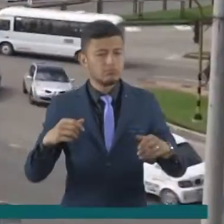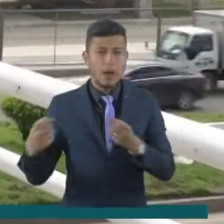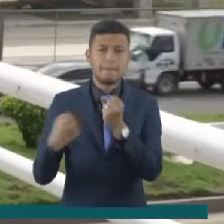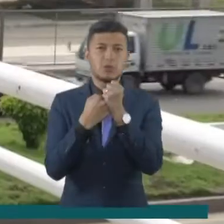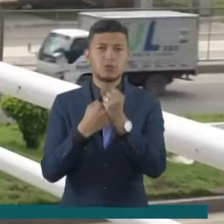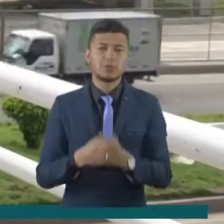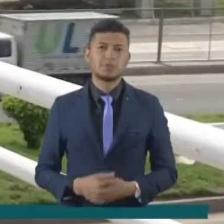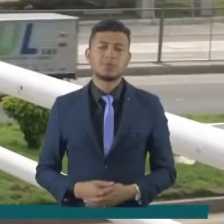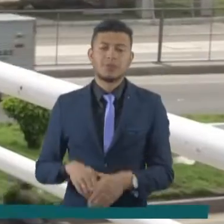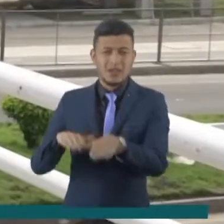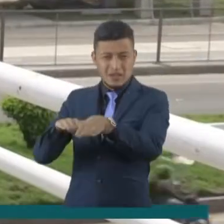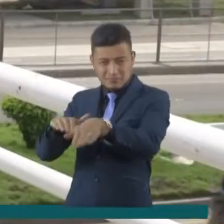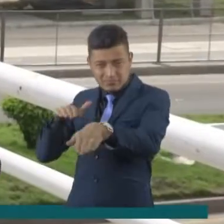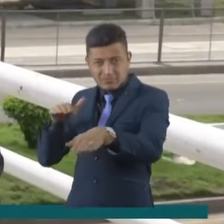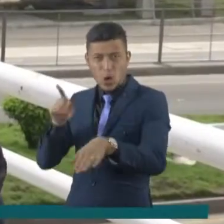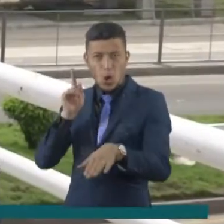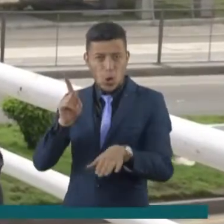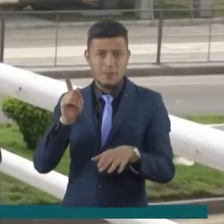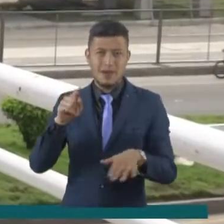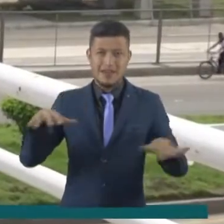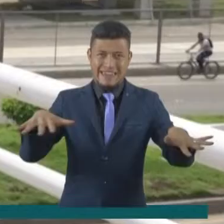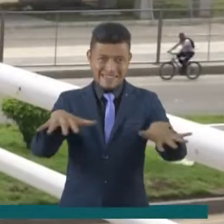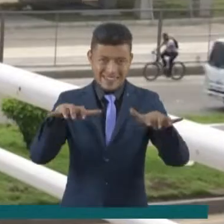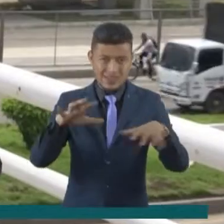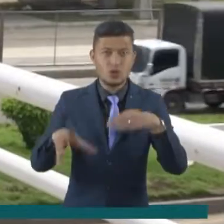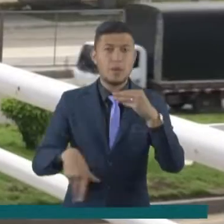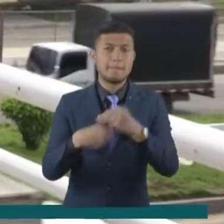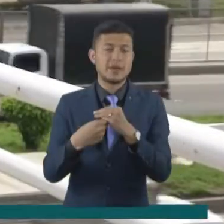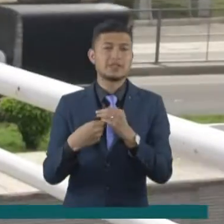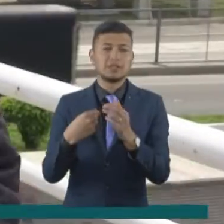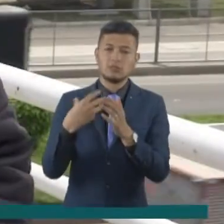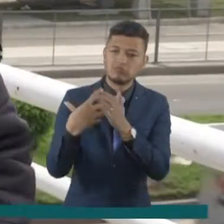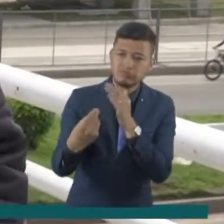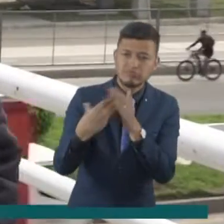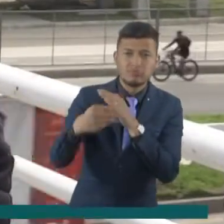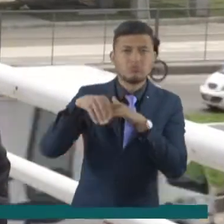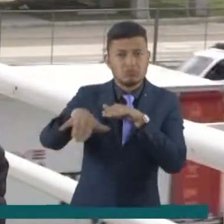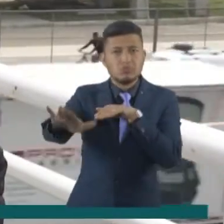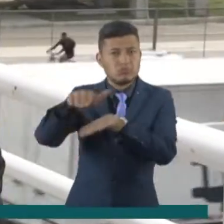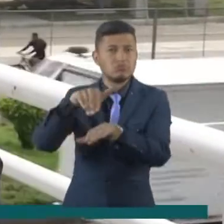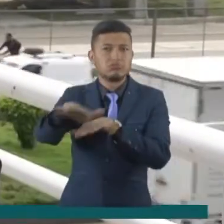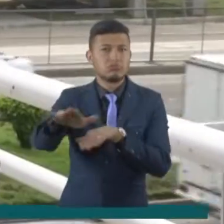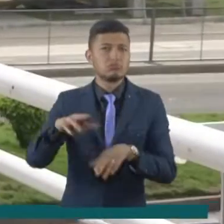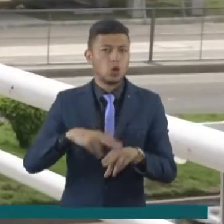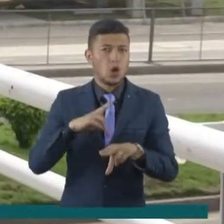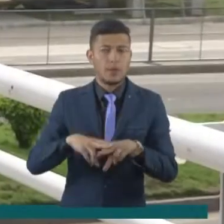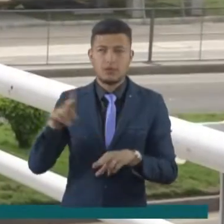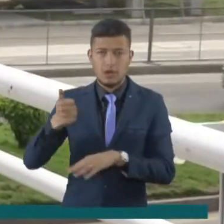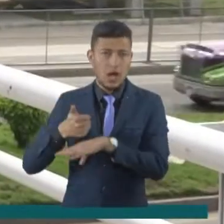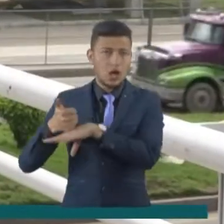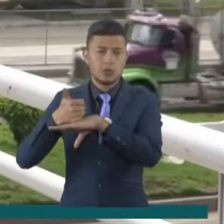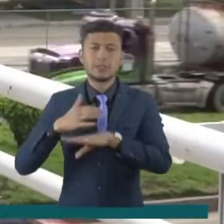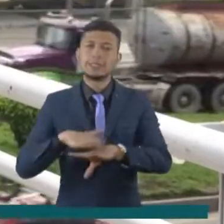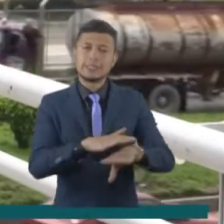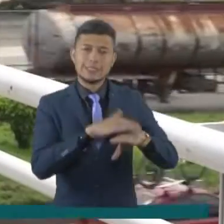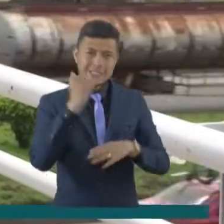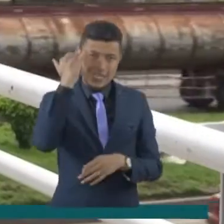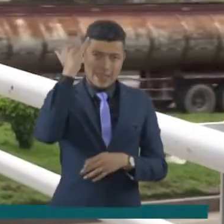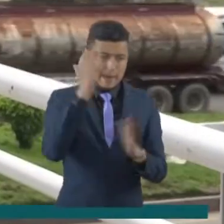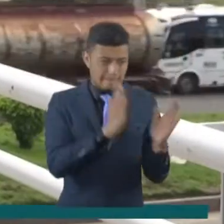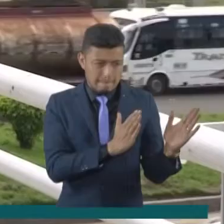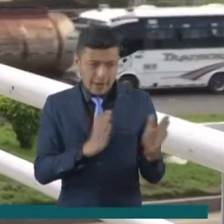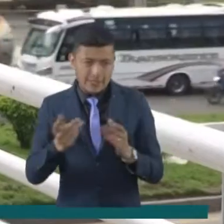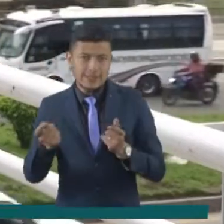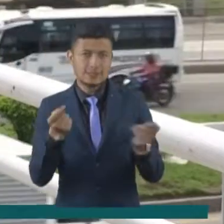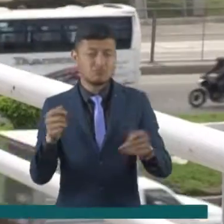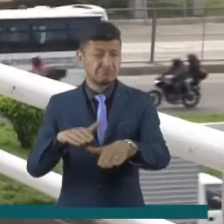eventos. Sumado al trancón por los eventos y a la salida normal por este corredor vial, las autoridades aseguran que